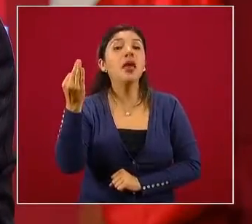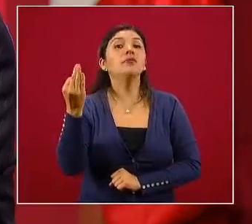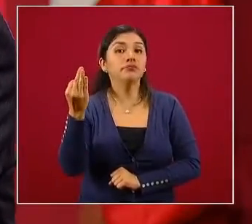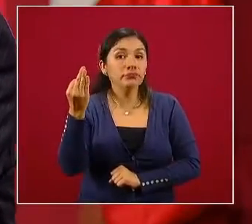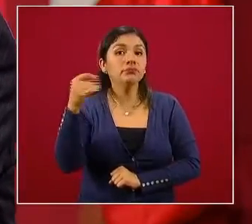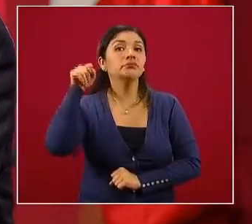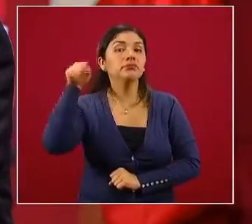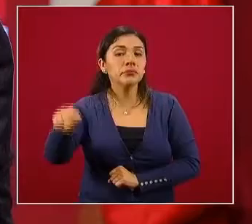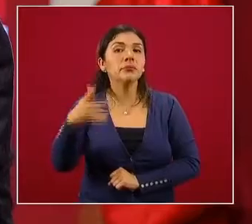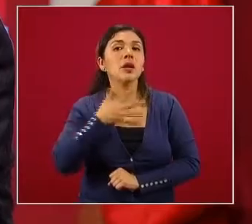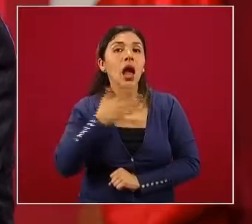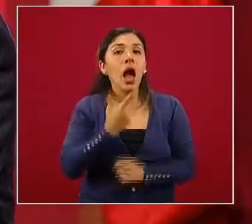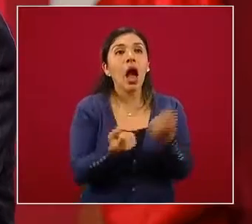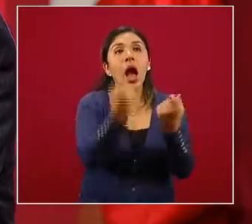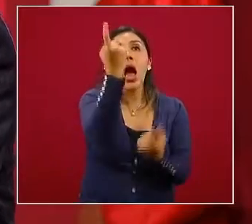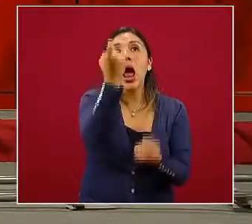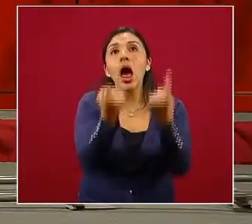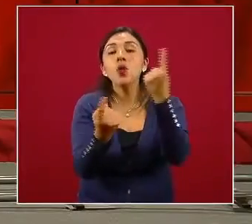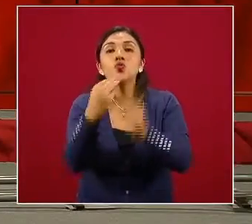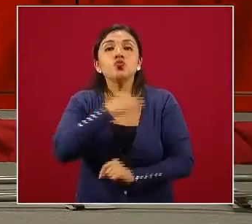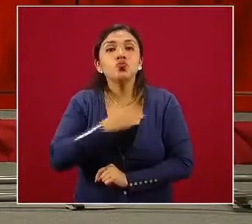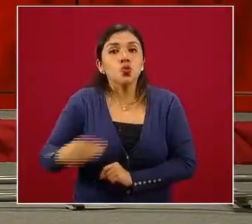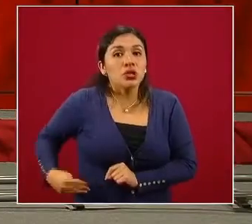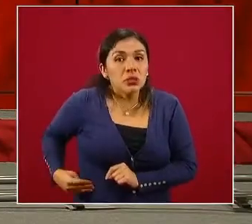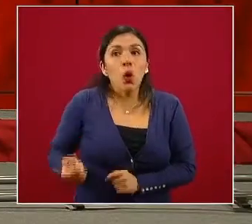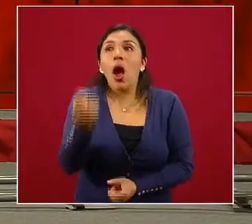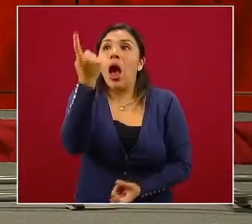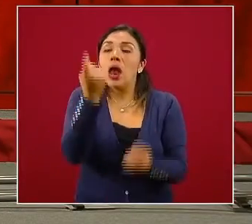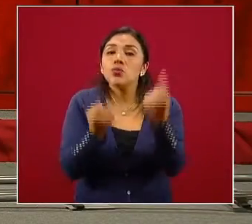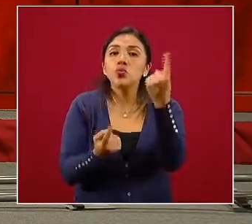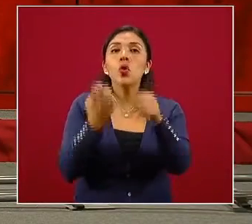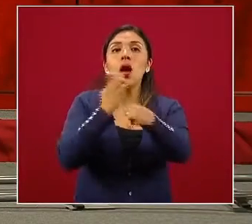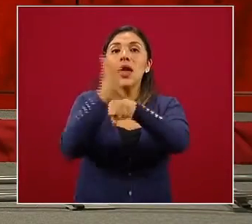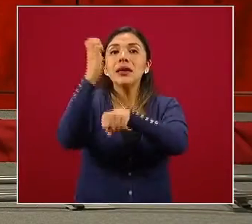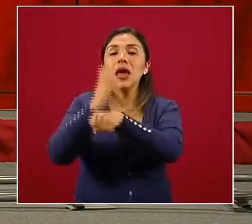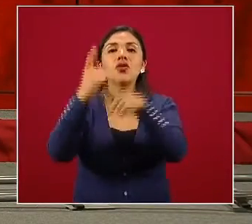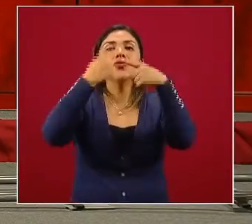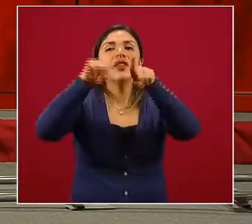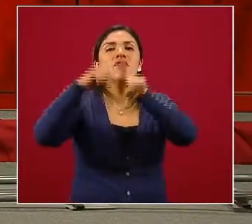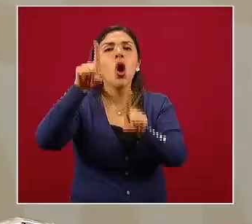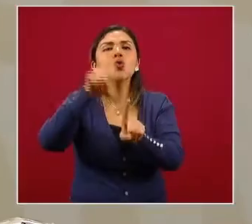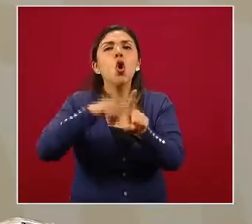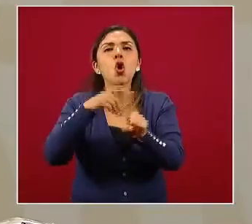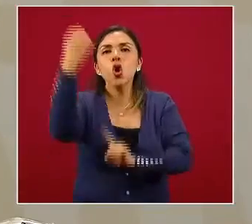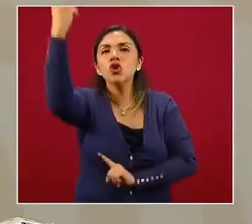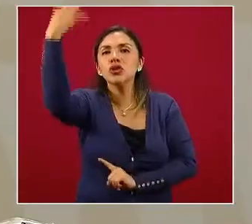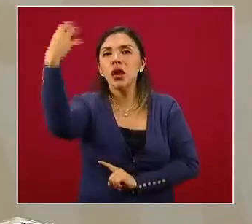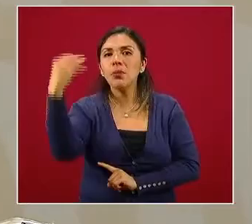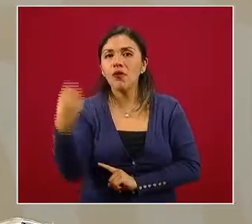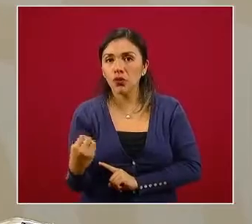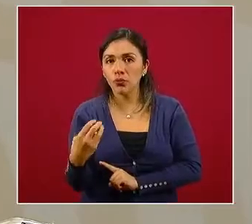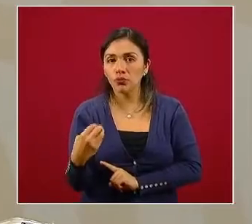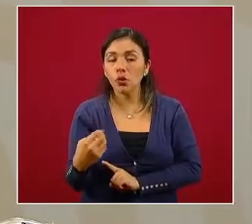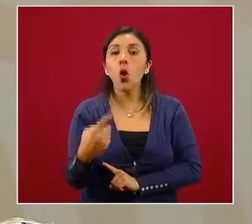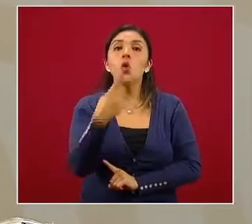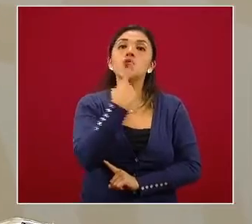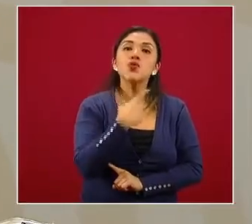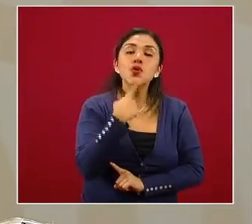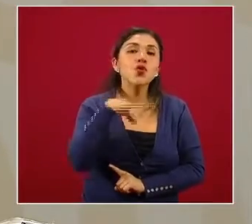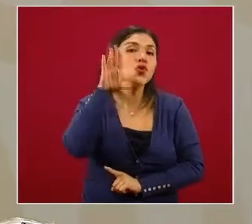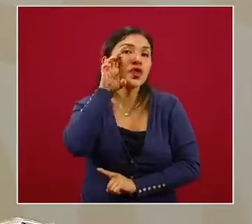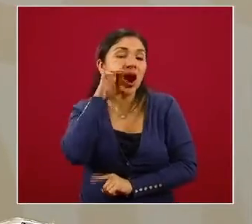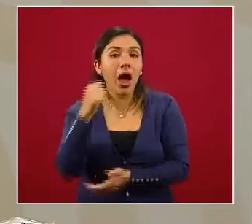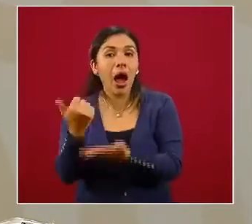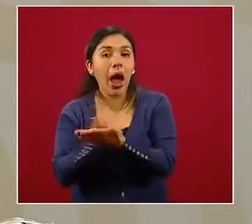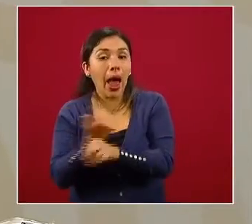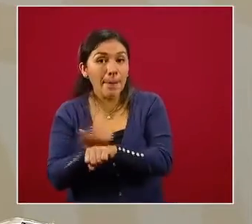tener municipios y estados con distintos colores de semáforo, rojo, naranja,